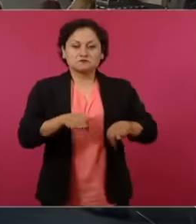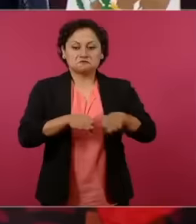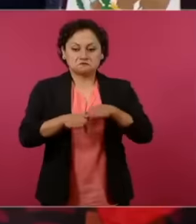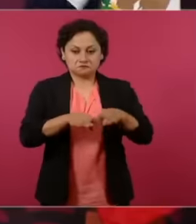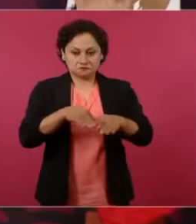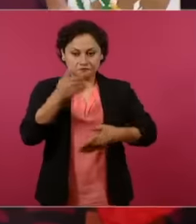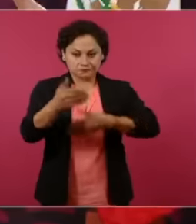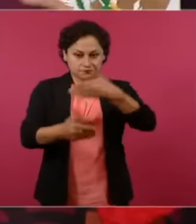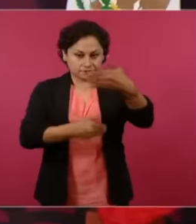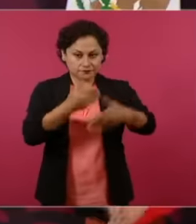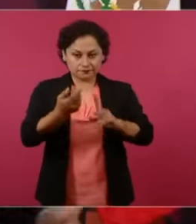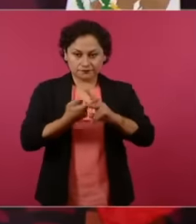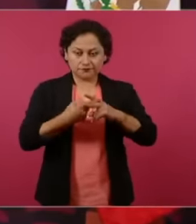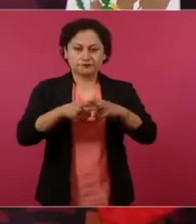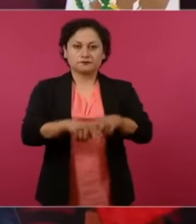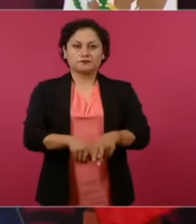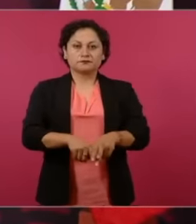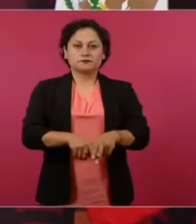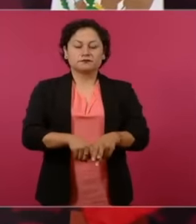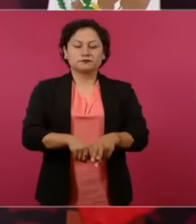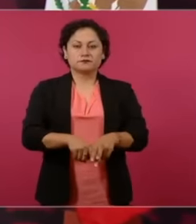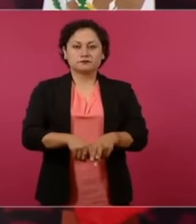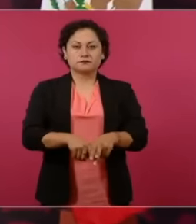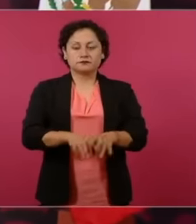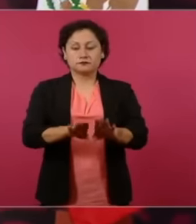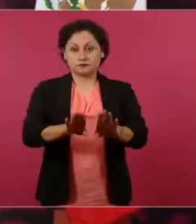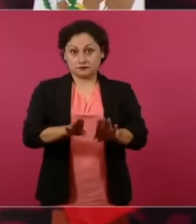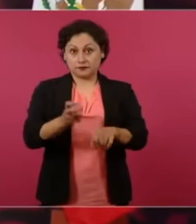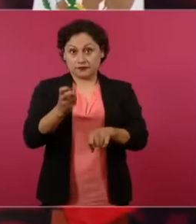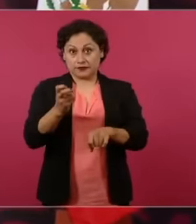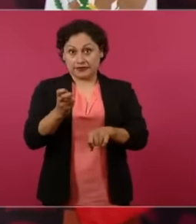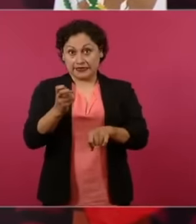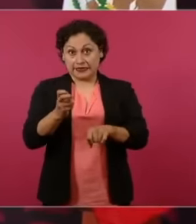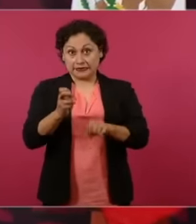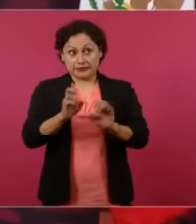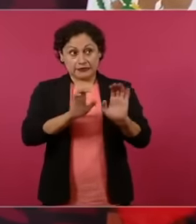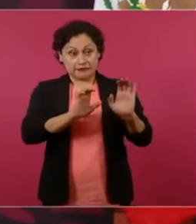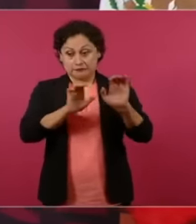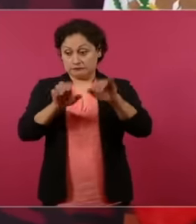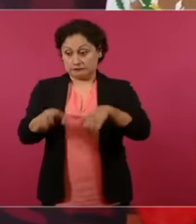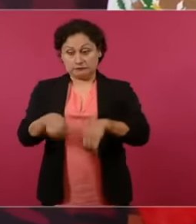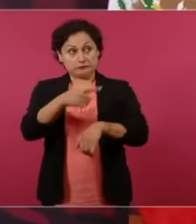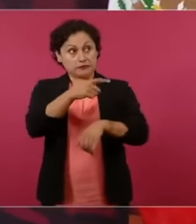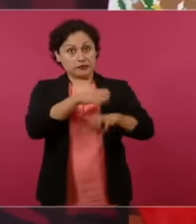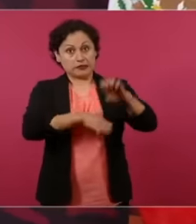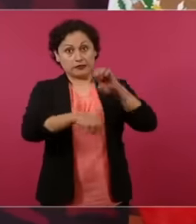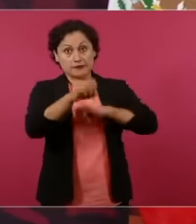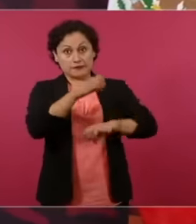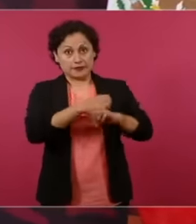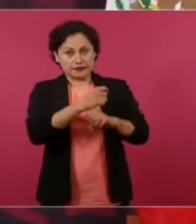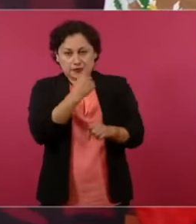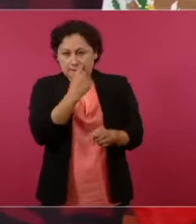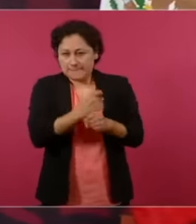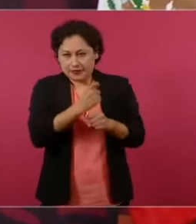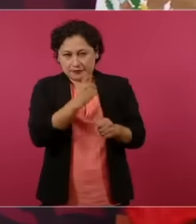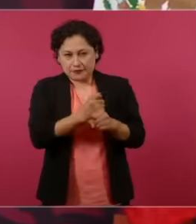La primera empresa que se contrató con ese propósito no cumplió